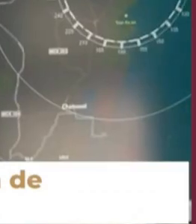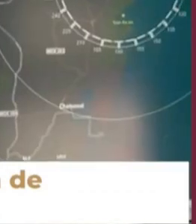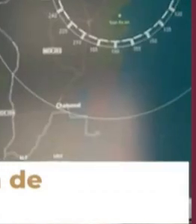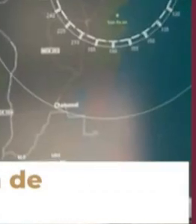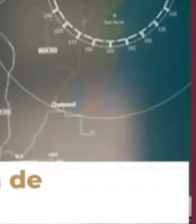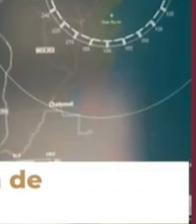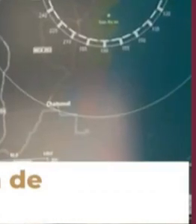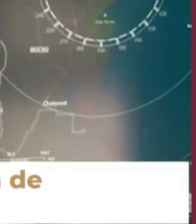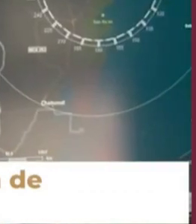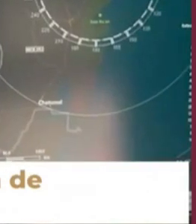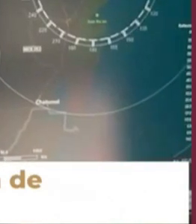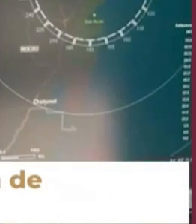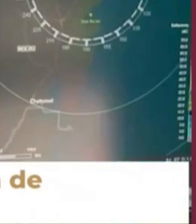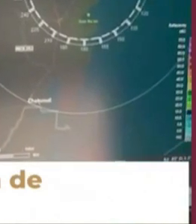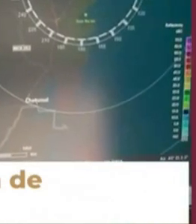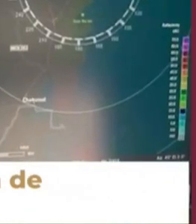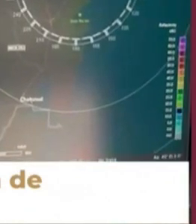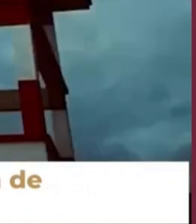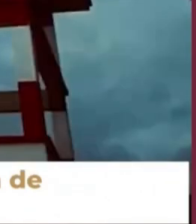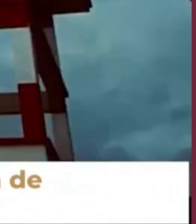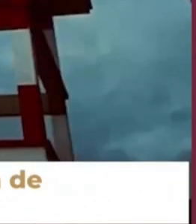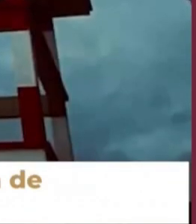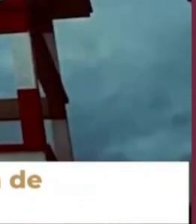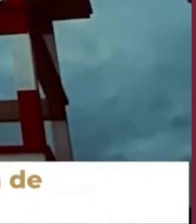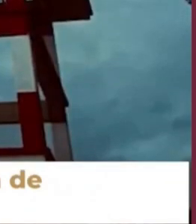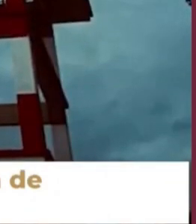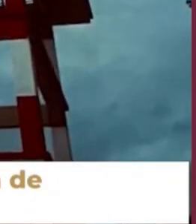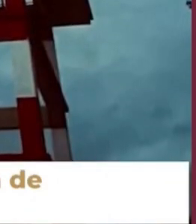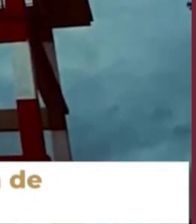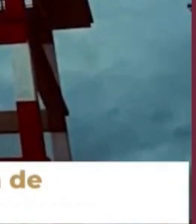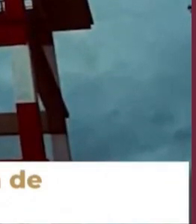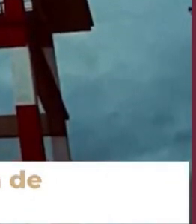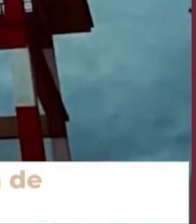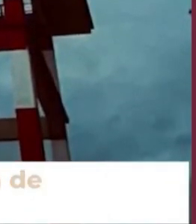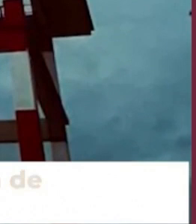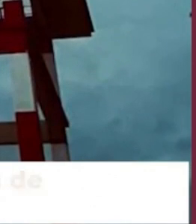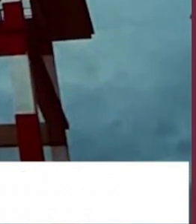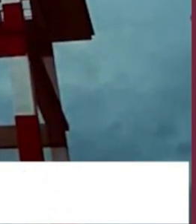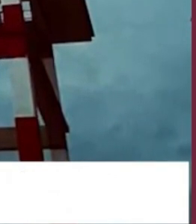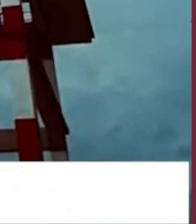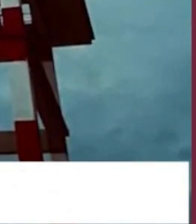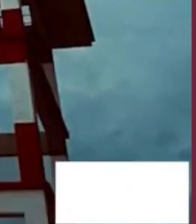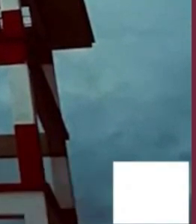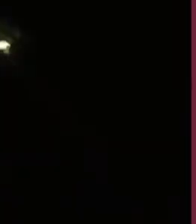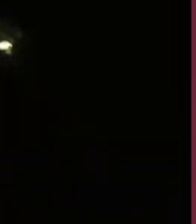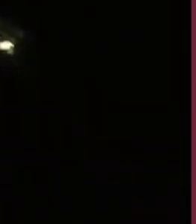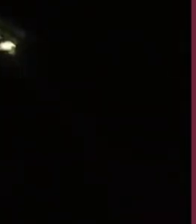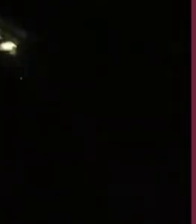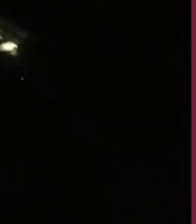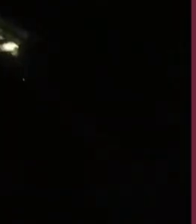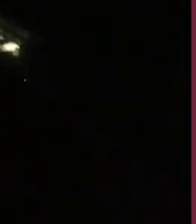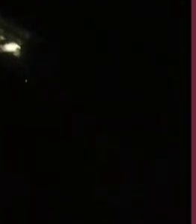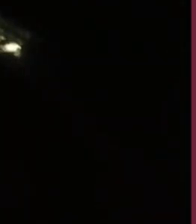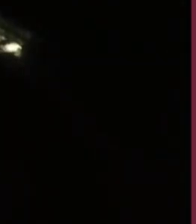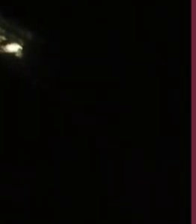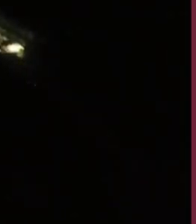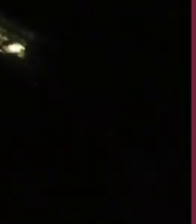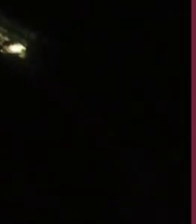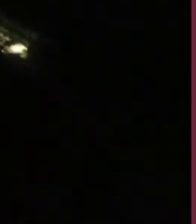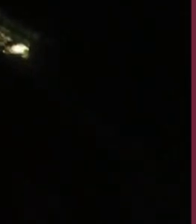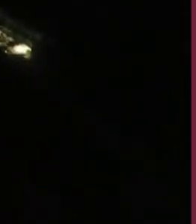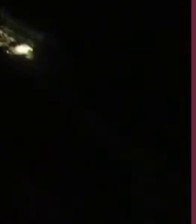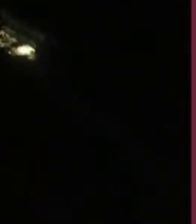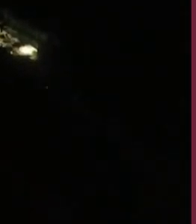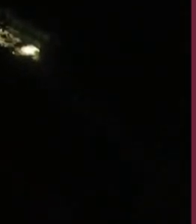un radiofaro omnidimensional por radar de vigilancia meteorológico, kilómetros y luces indicadores de trayectorias